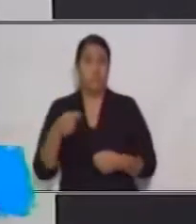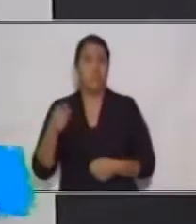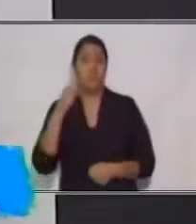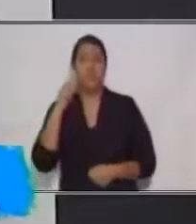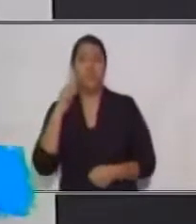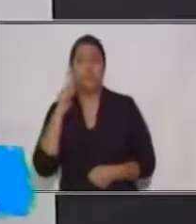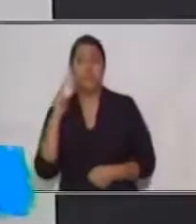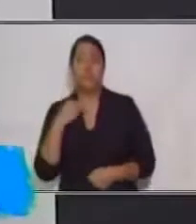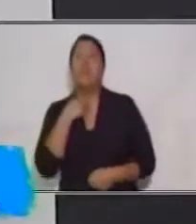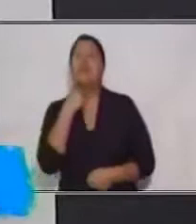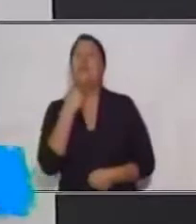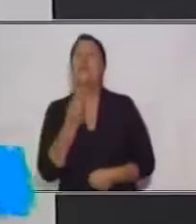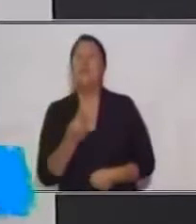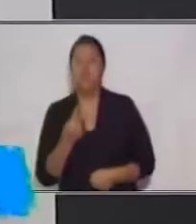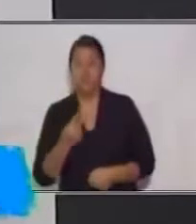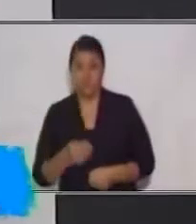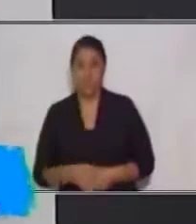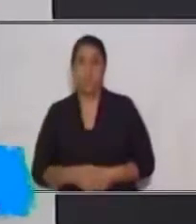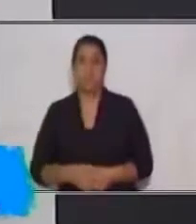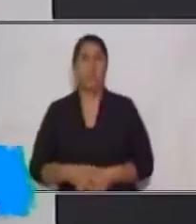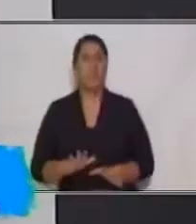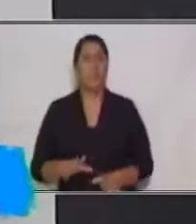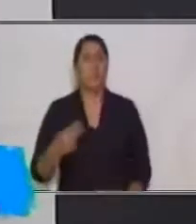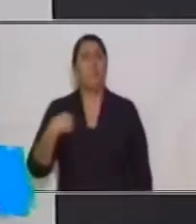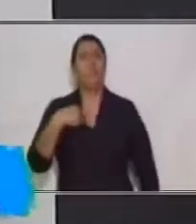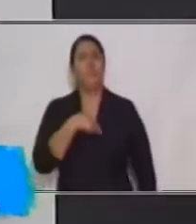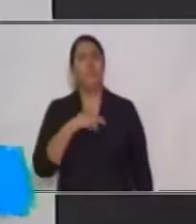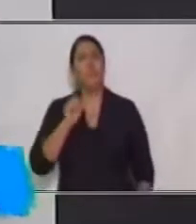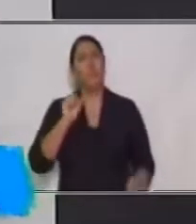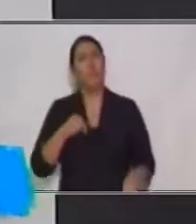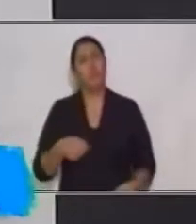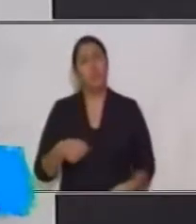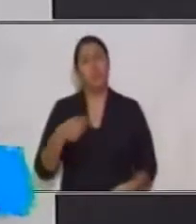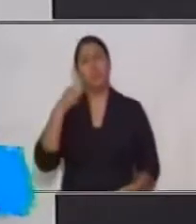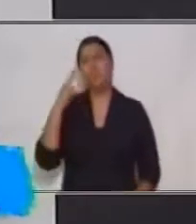sonidos. Entonces, si nosotros podemos identificar vas,